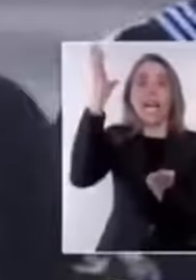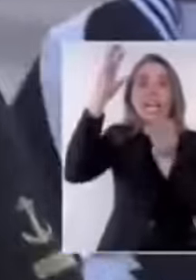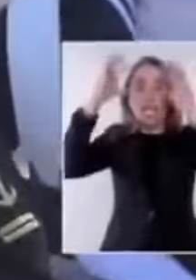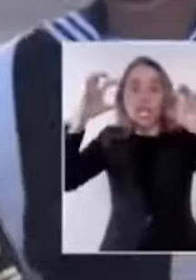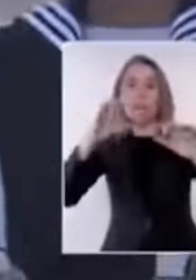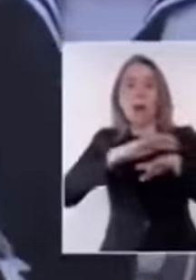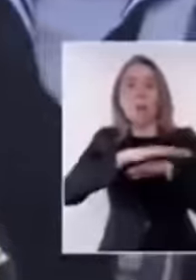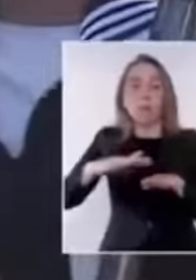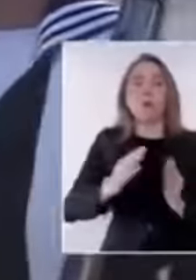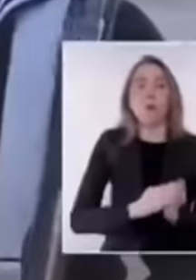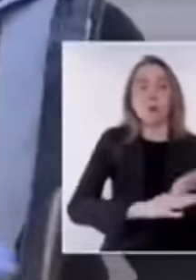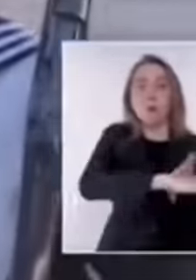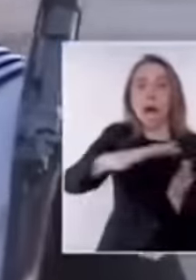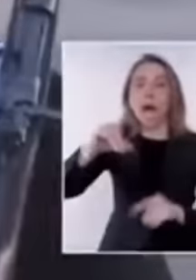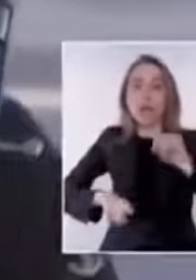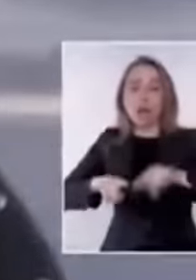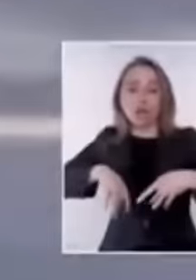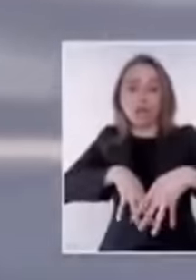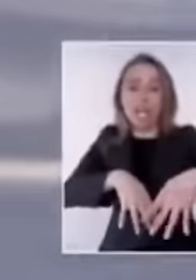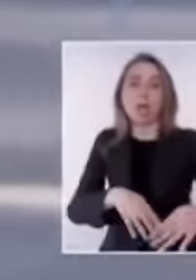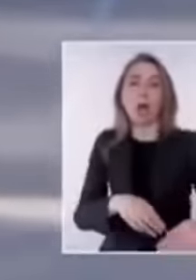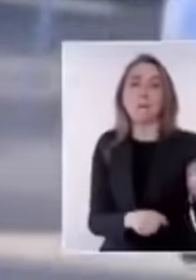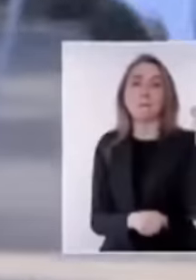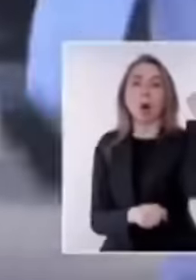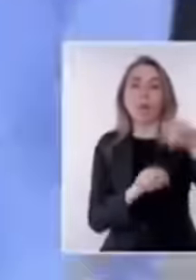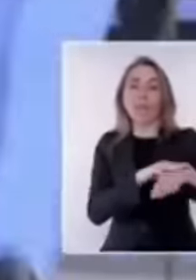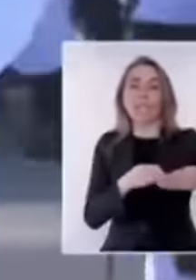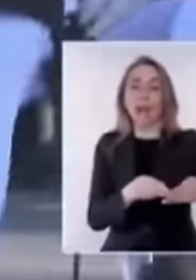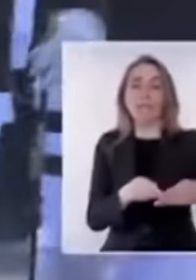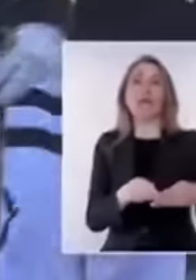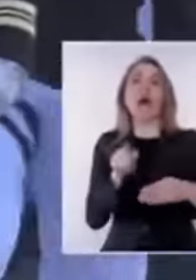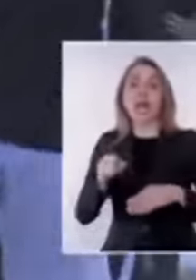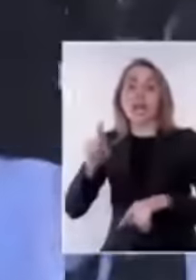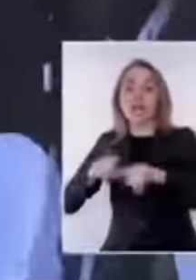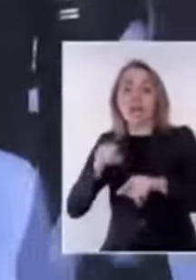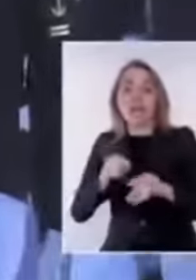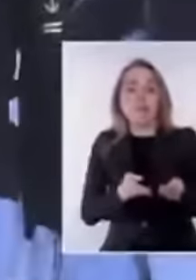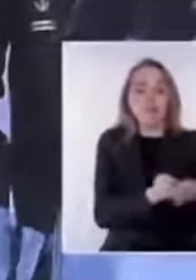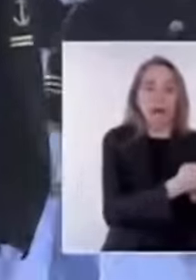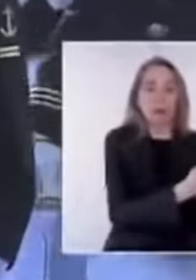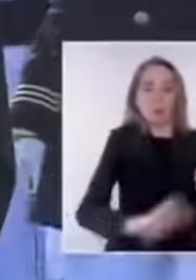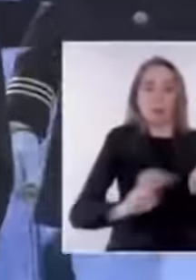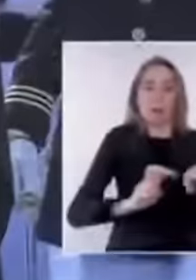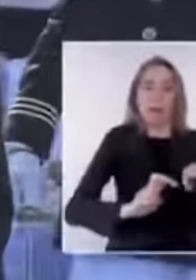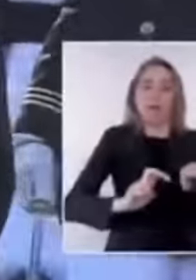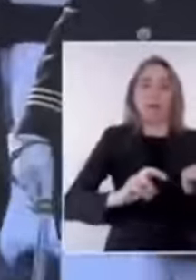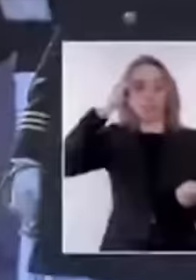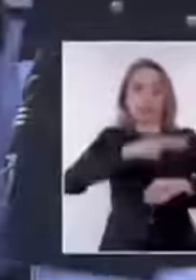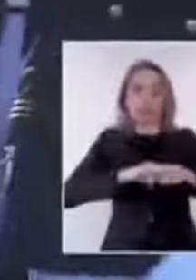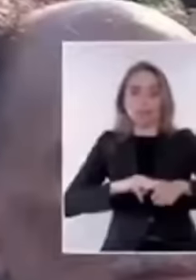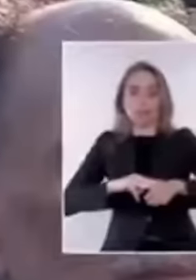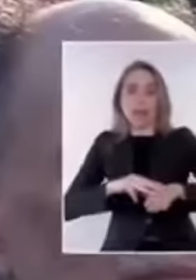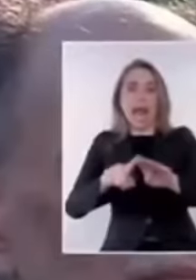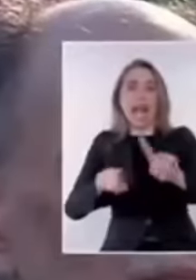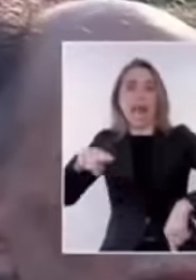rápido. ¿A usted no le pasa? Desde los buques a tierra, allí donde los intereses de la nación lo